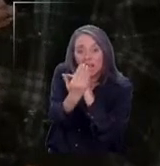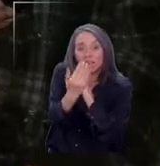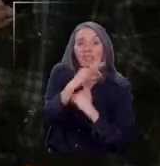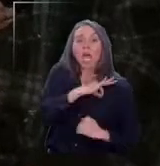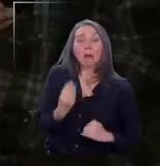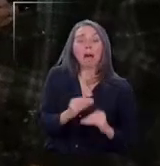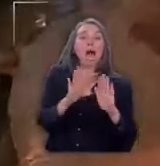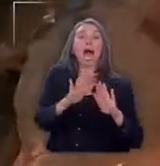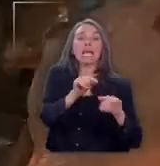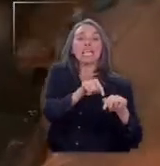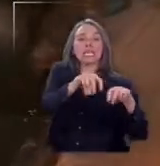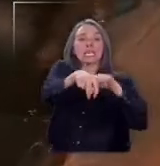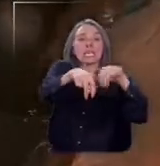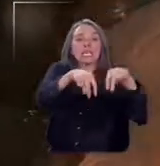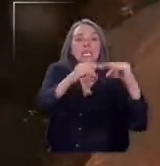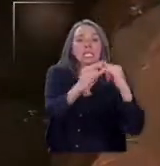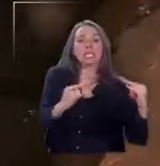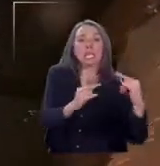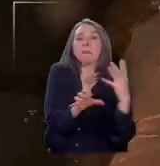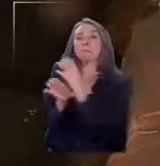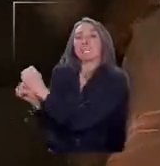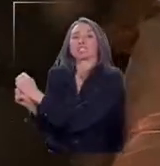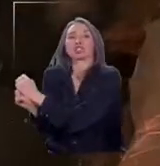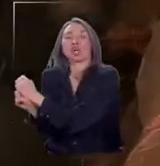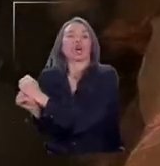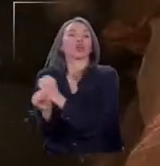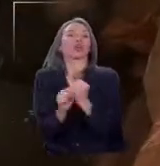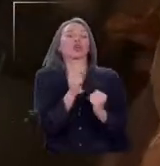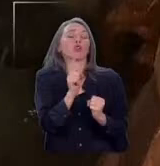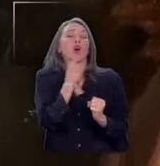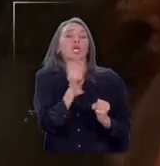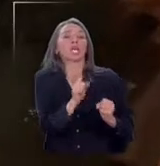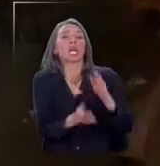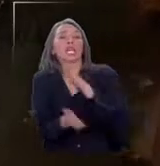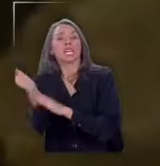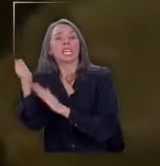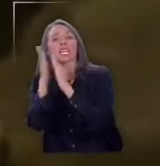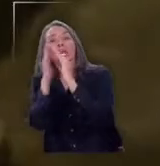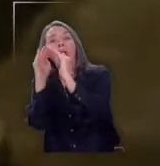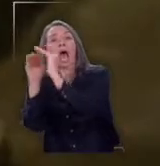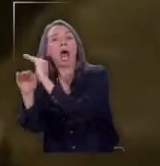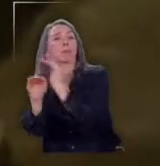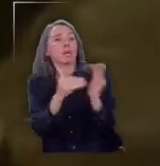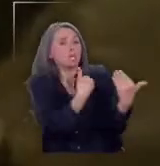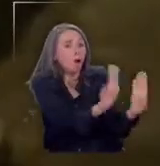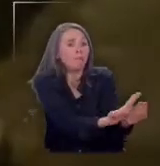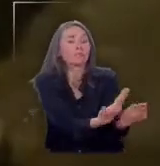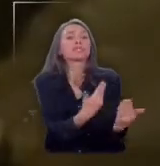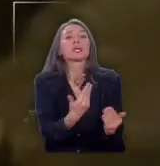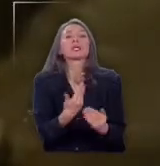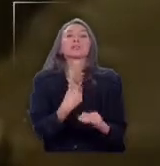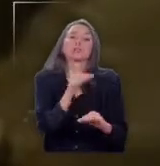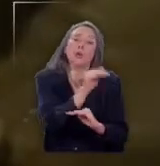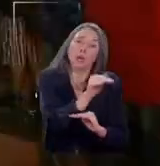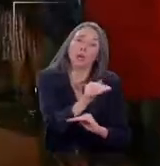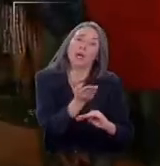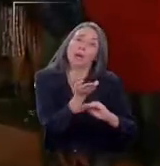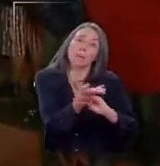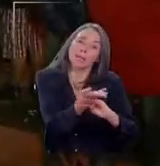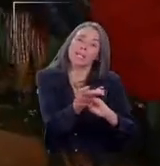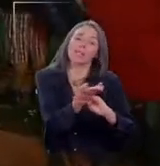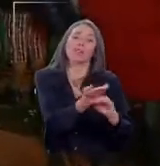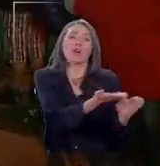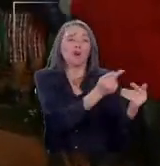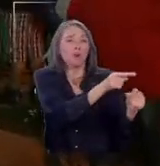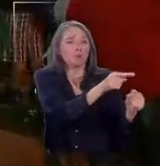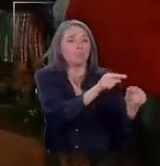embajada y no se quieren ir a un a un un albergue yo los combino Los invito eh les pido que se vayan a